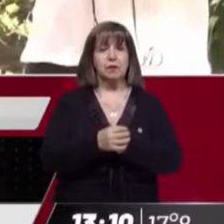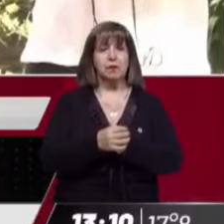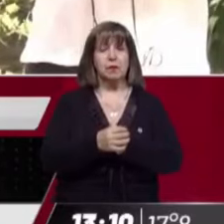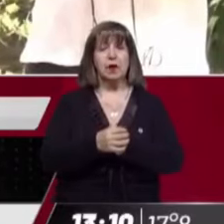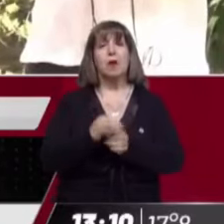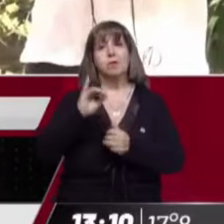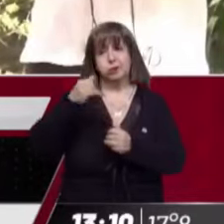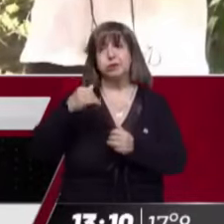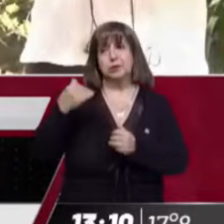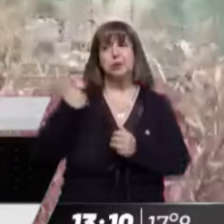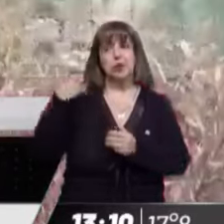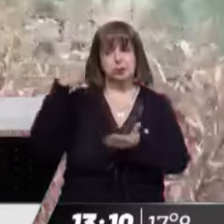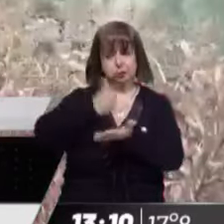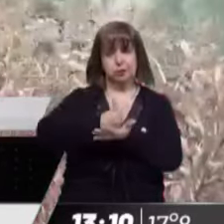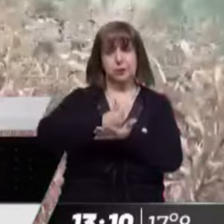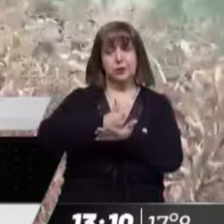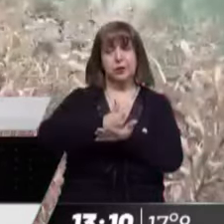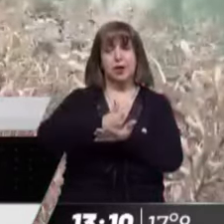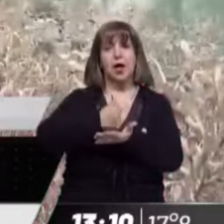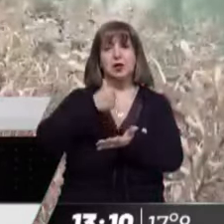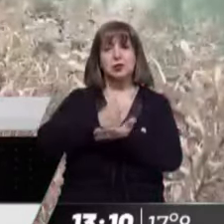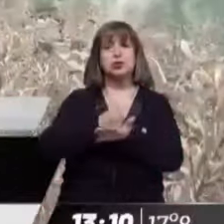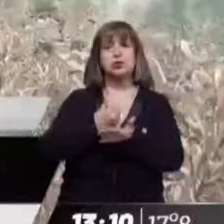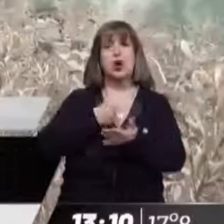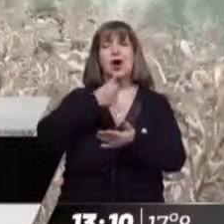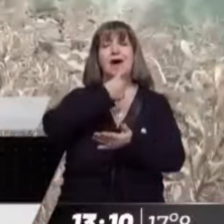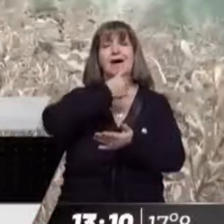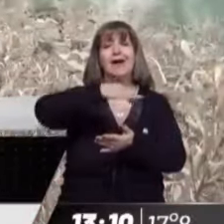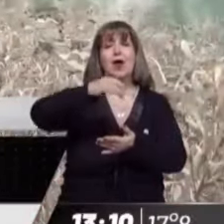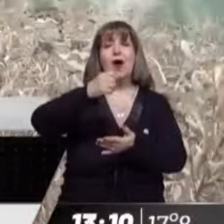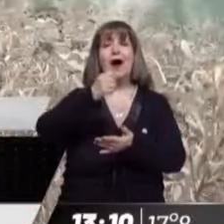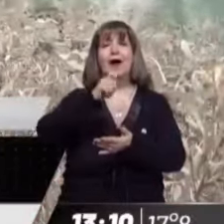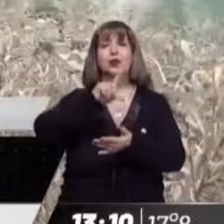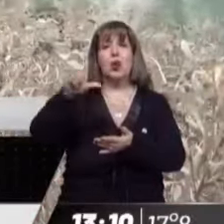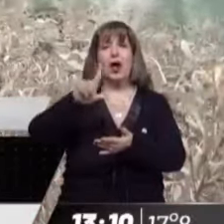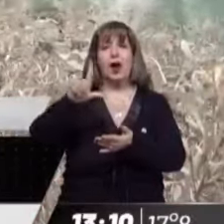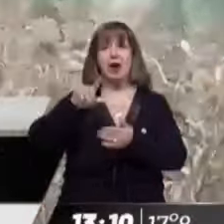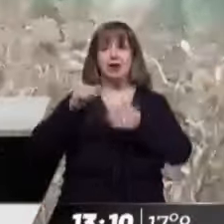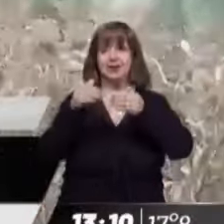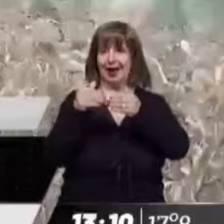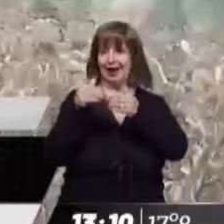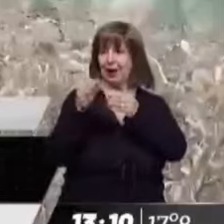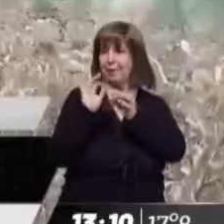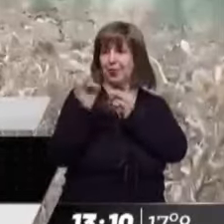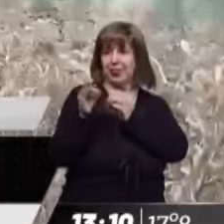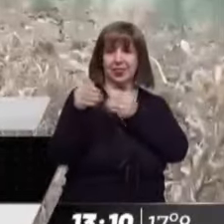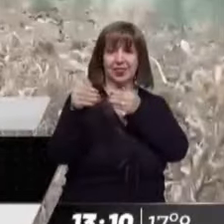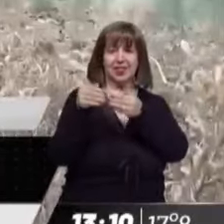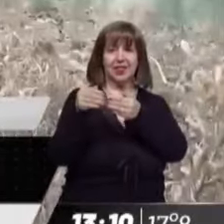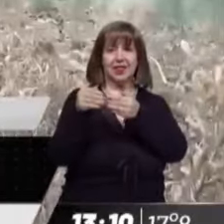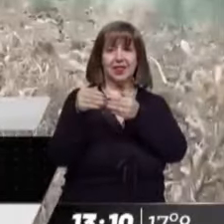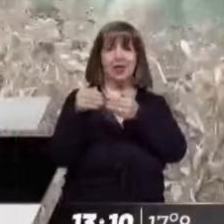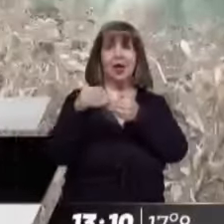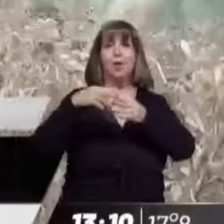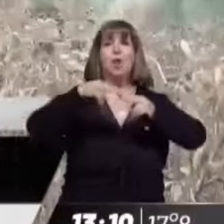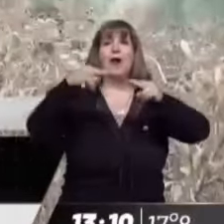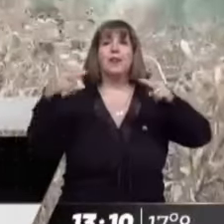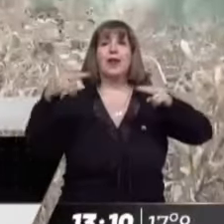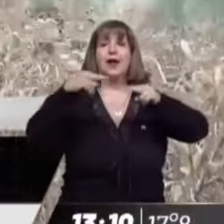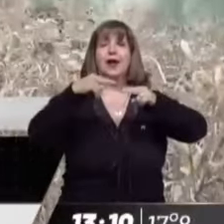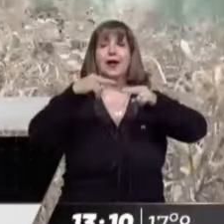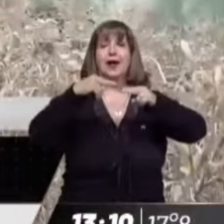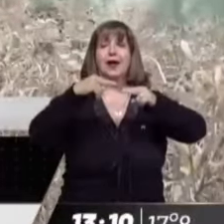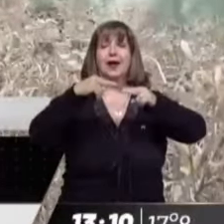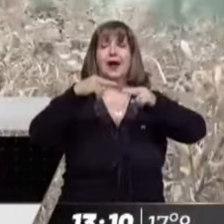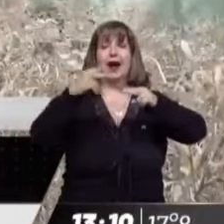Nos vinimos de este lado, del otro lado del río Atuel, que es a la vera del río Atuel, digamos, desde el puente hacia la